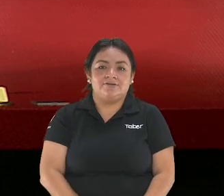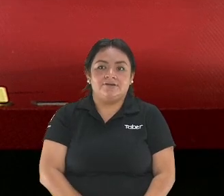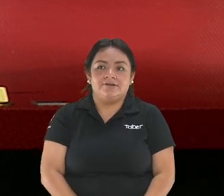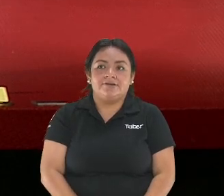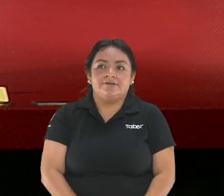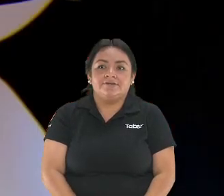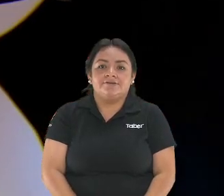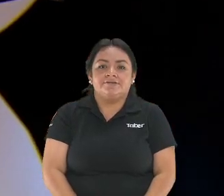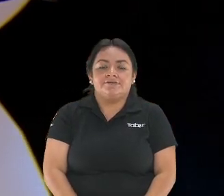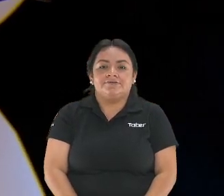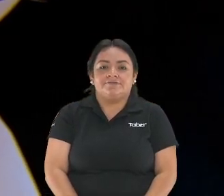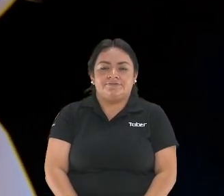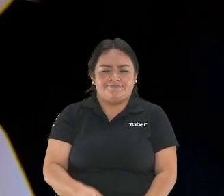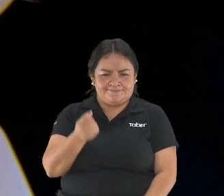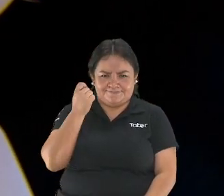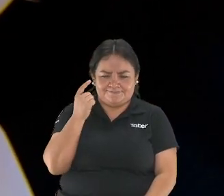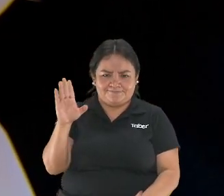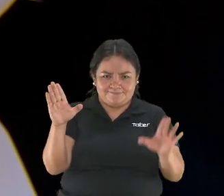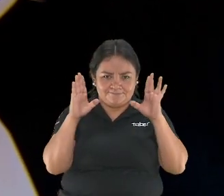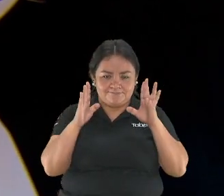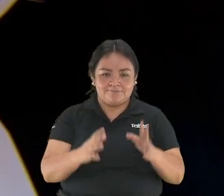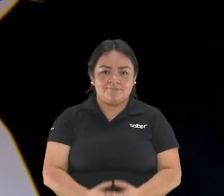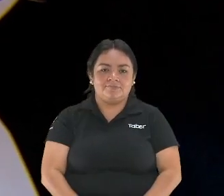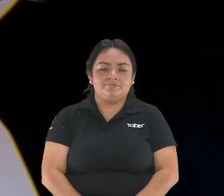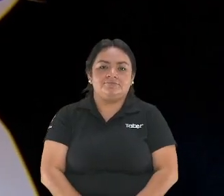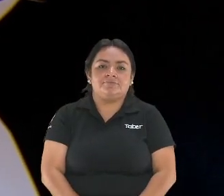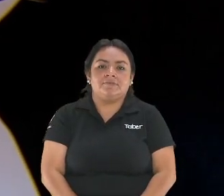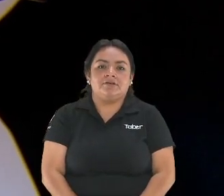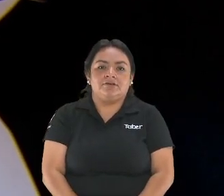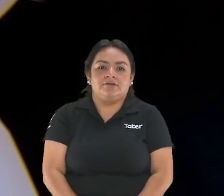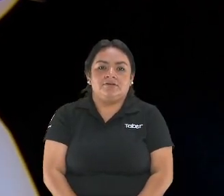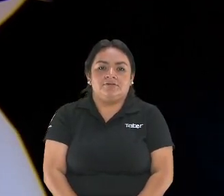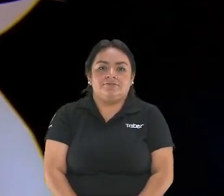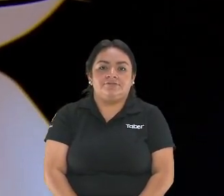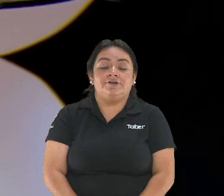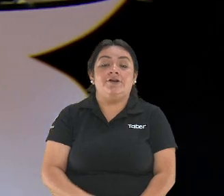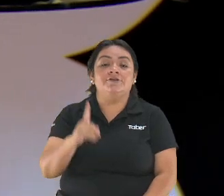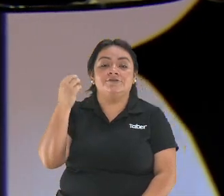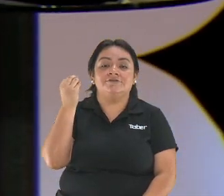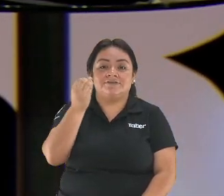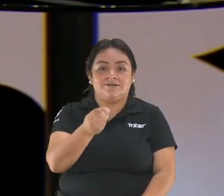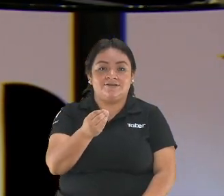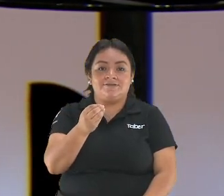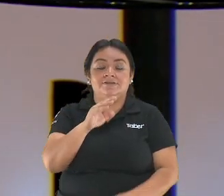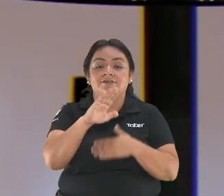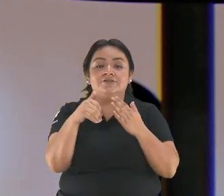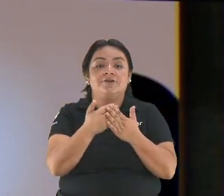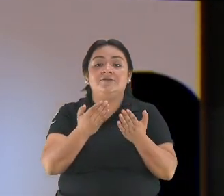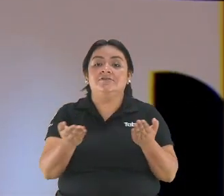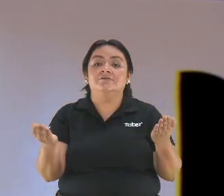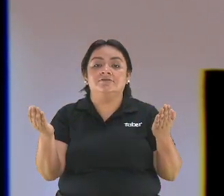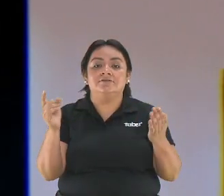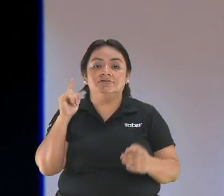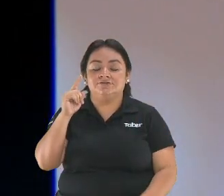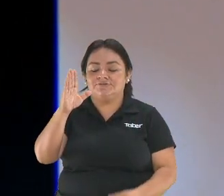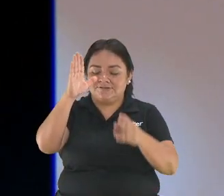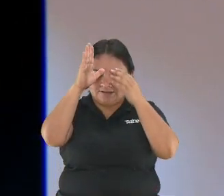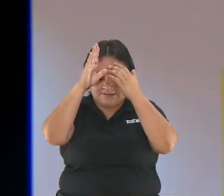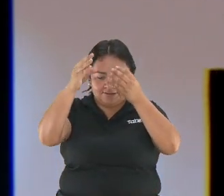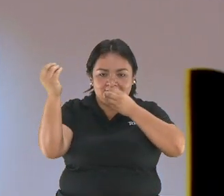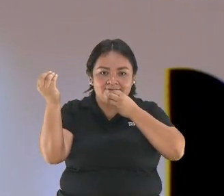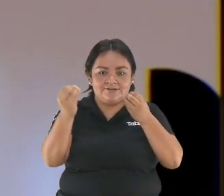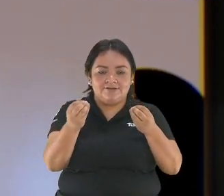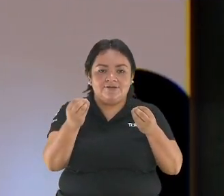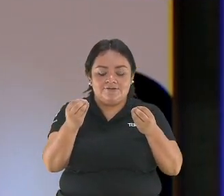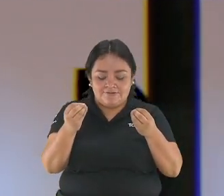estoy dando a entender la iglesia dios te ha dado a ti los recursos te ha dado su sabiduría te dice